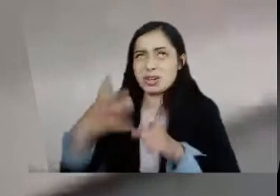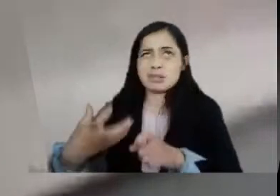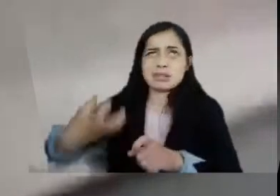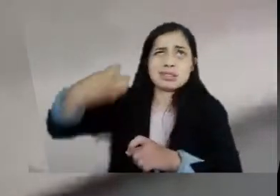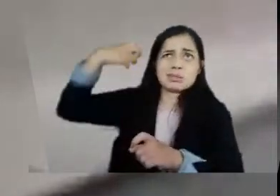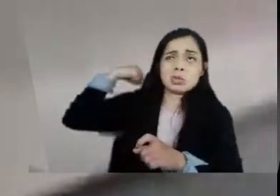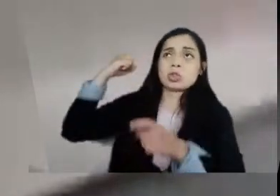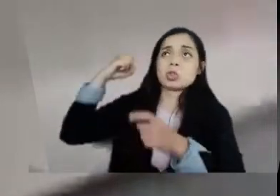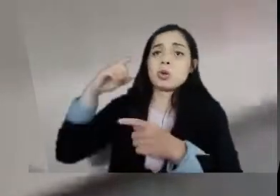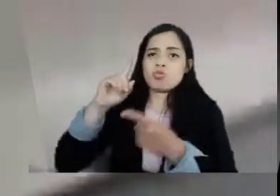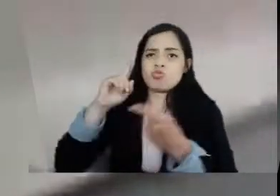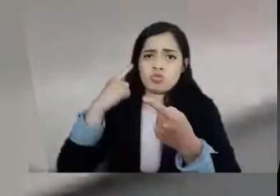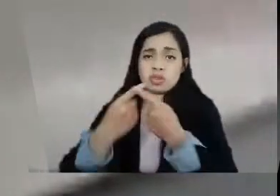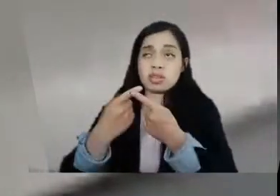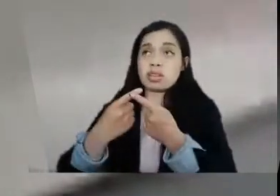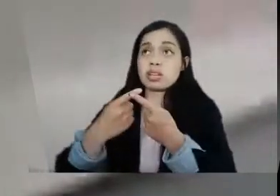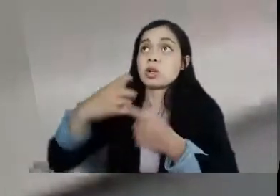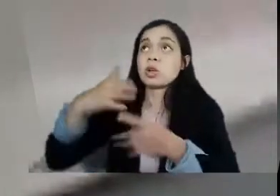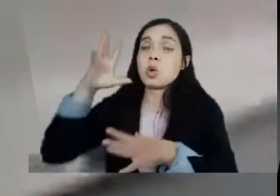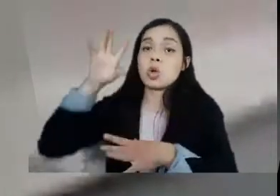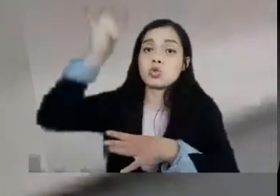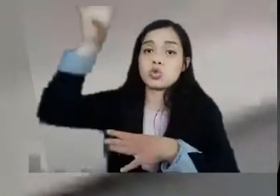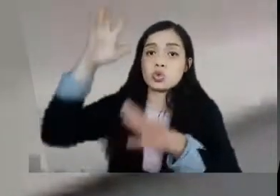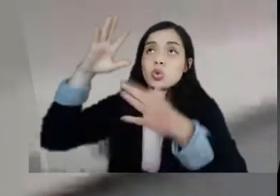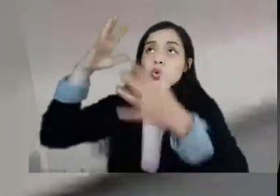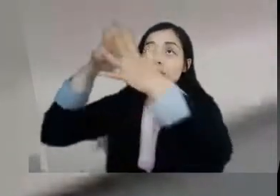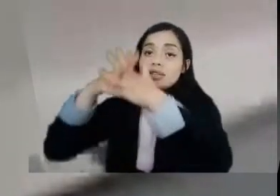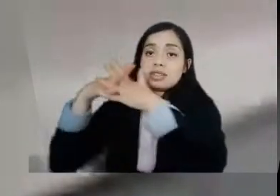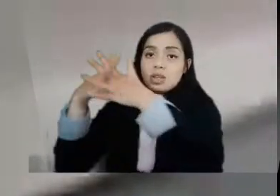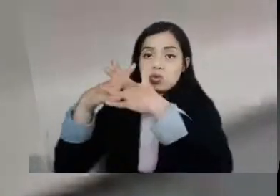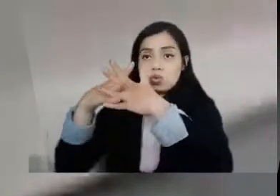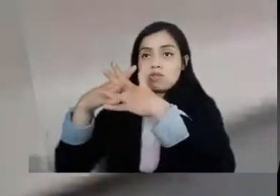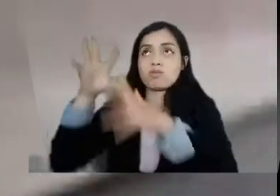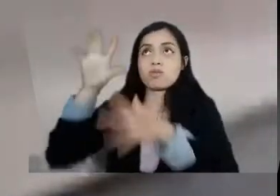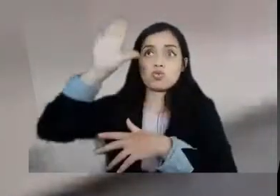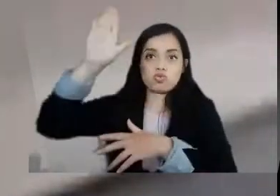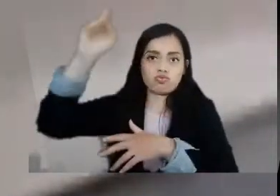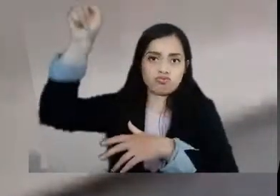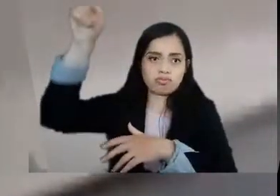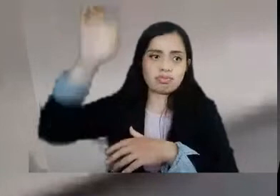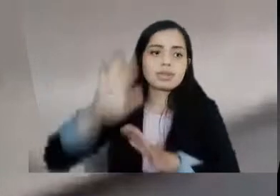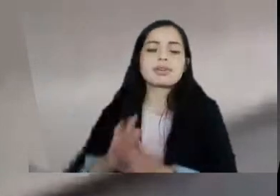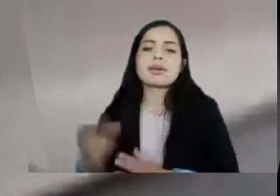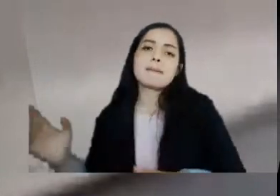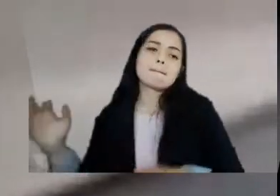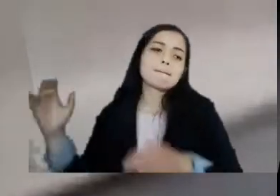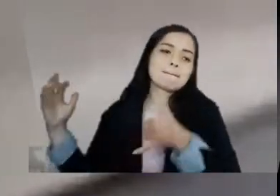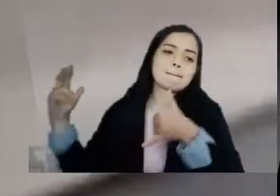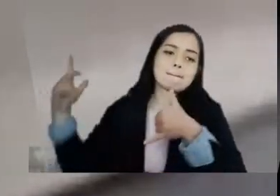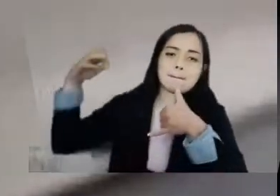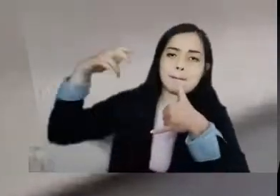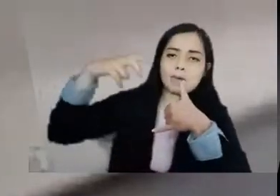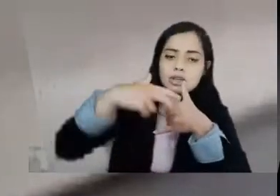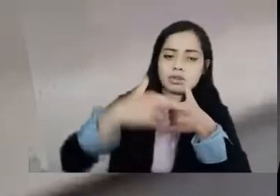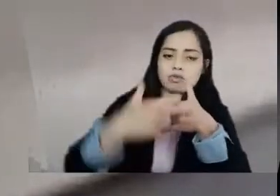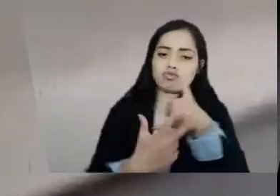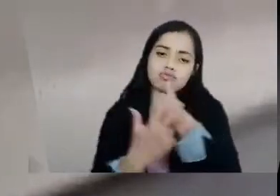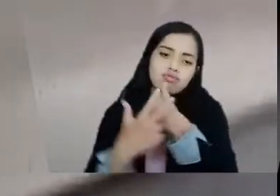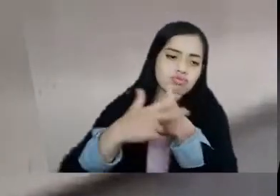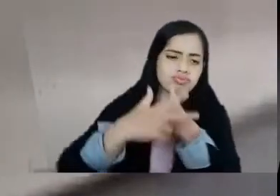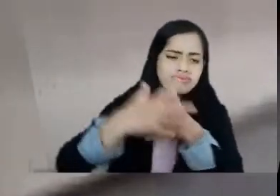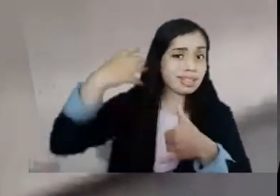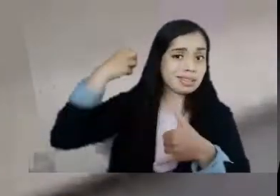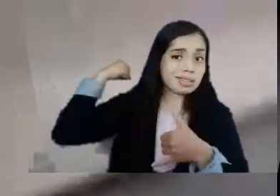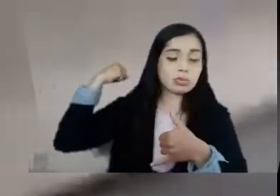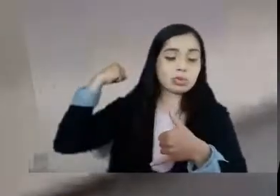de Colombia de las aves que estaban en estos lugares. Con todo lo que pasó en este tiempo, Colombia no es la misma,